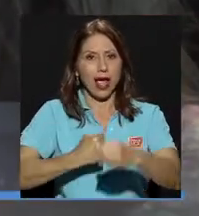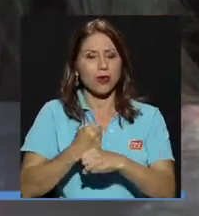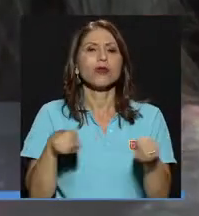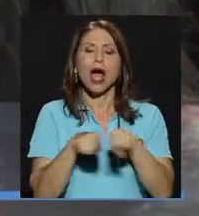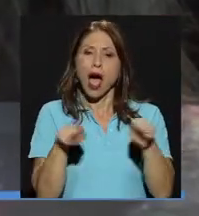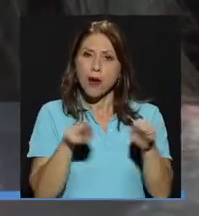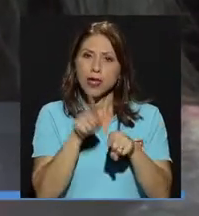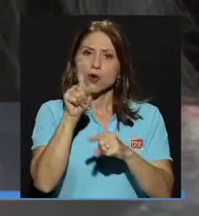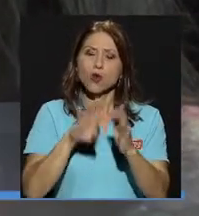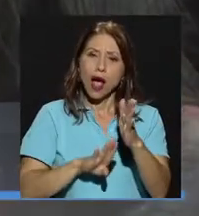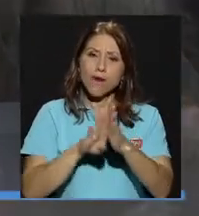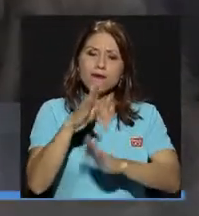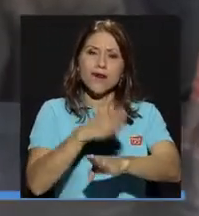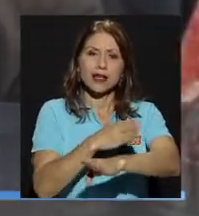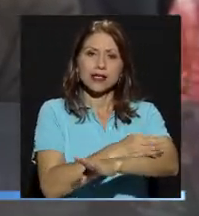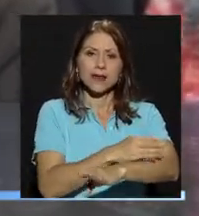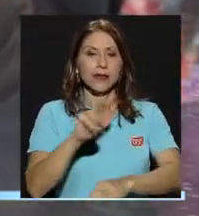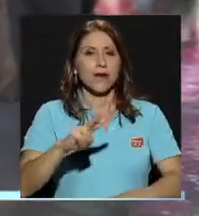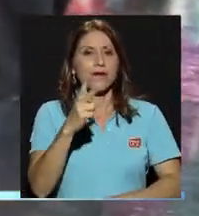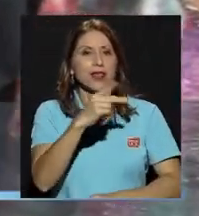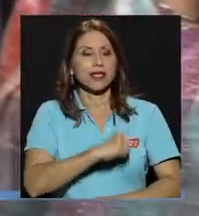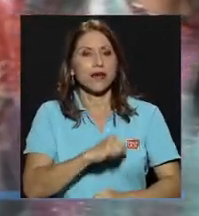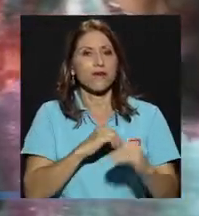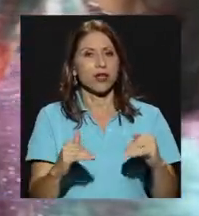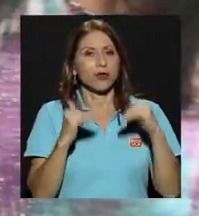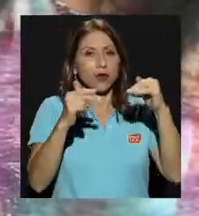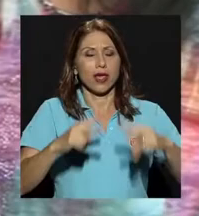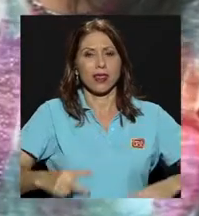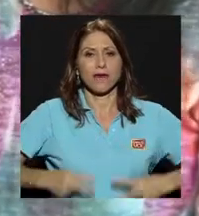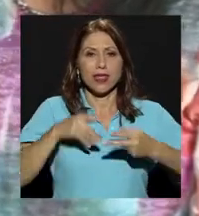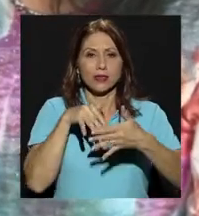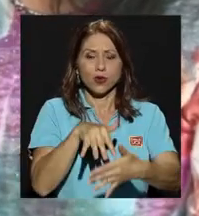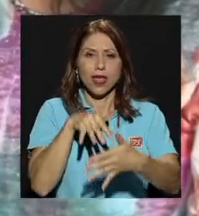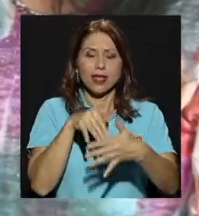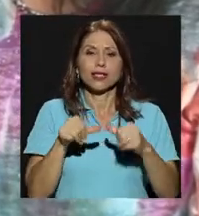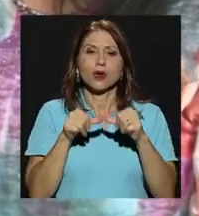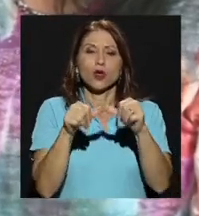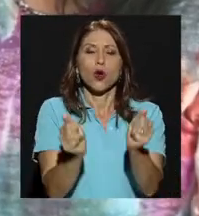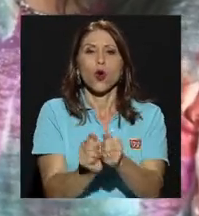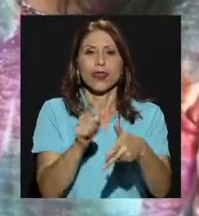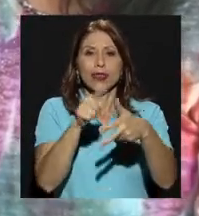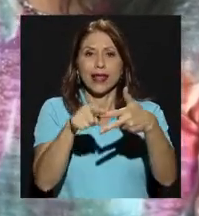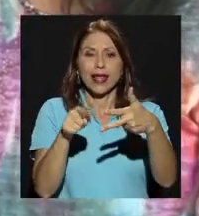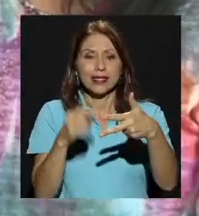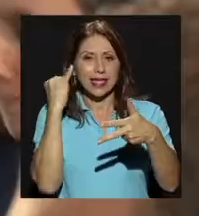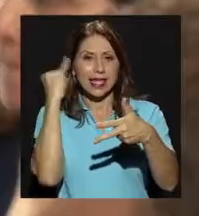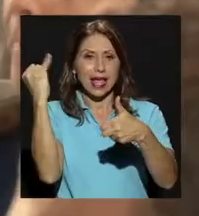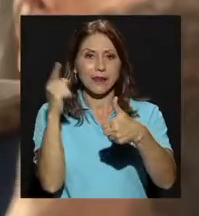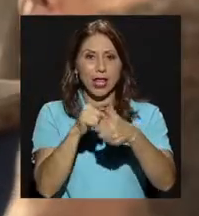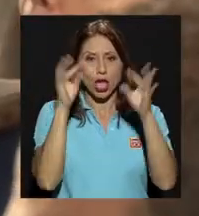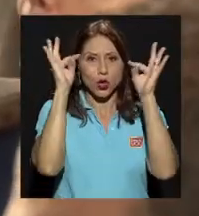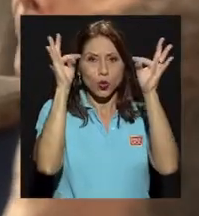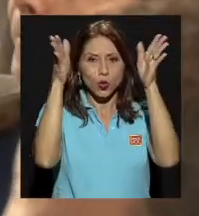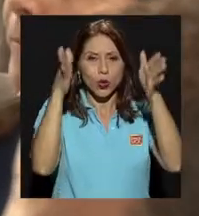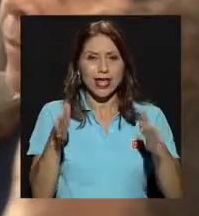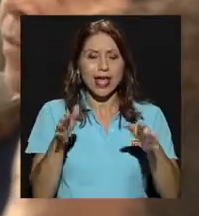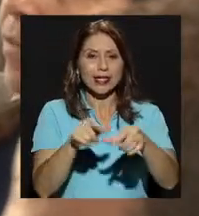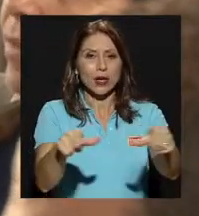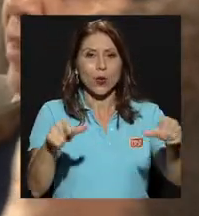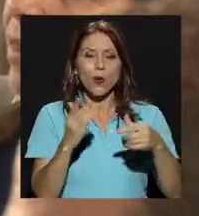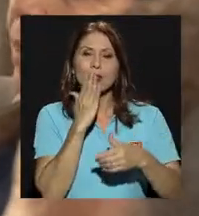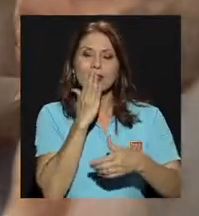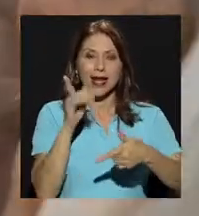sido otro de los avances. Desde la Vicerrectoría de Vida Estudiantil se continuó con 3 iniciativas: las tutorías en